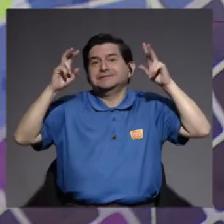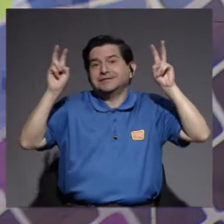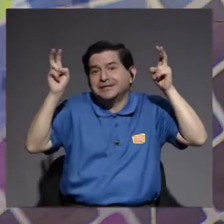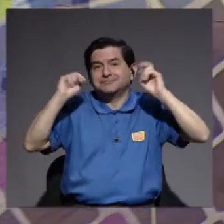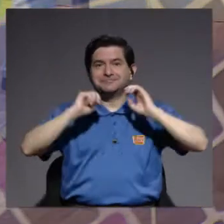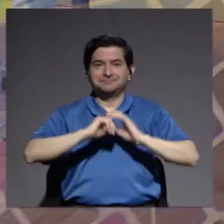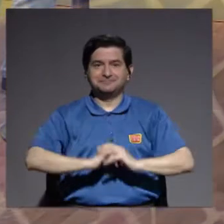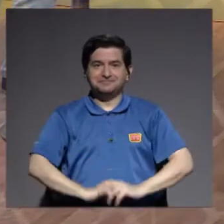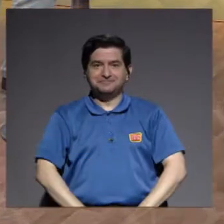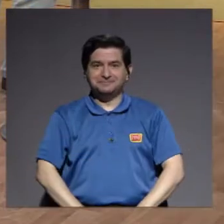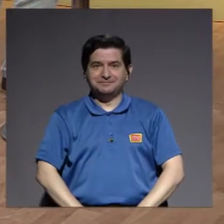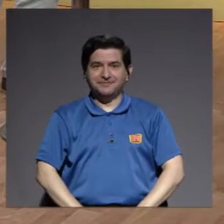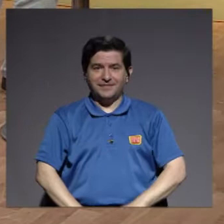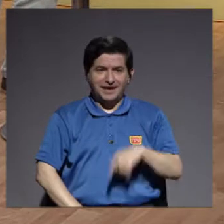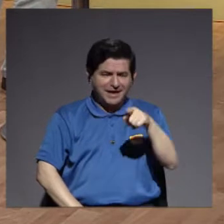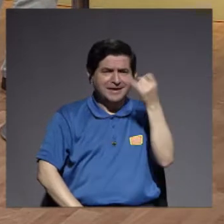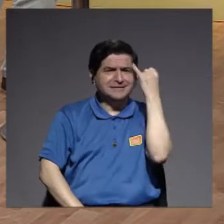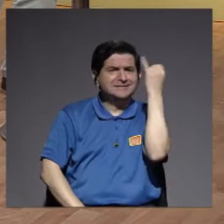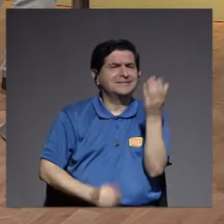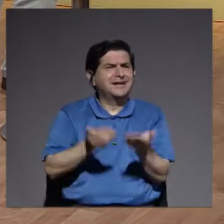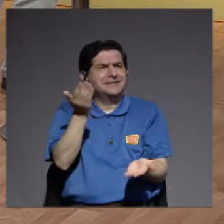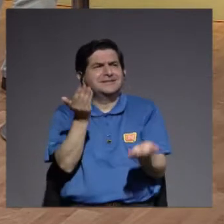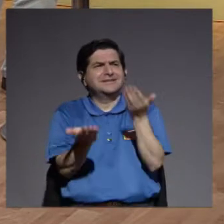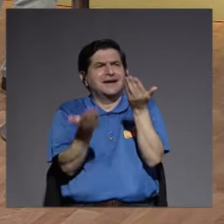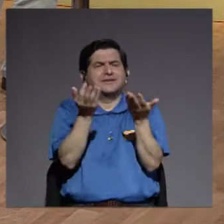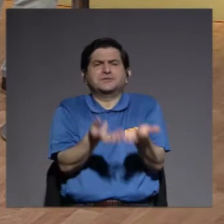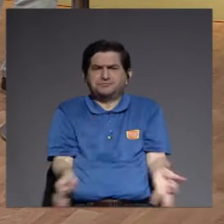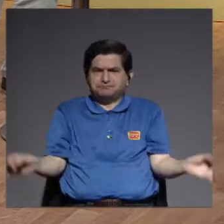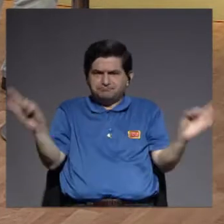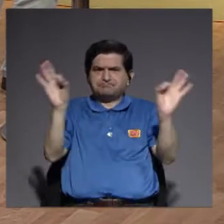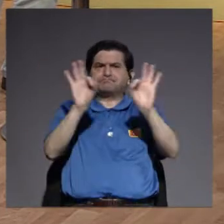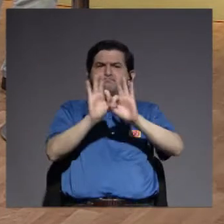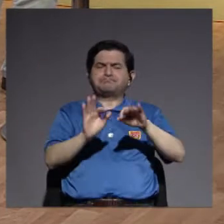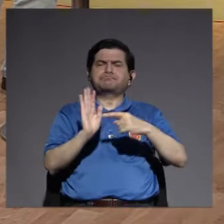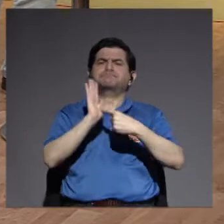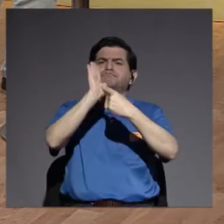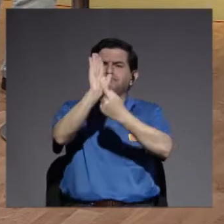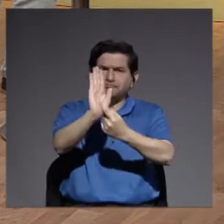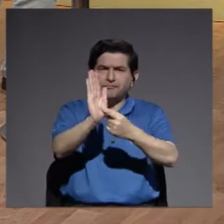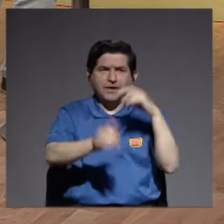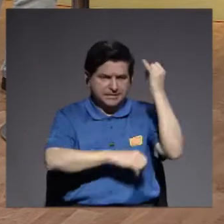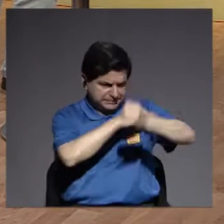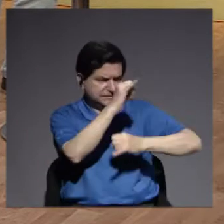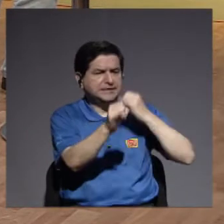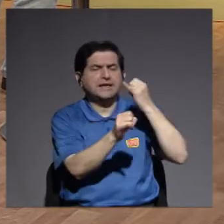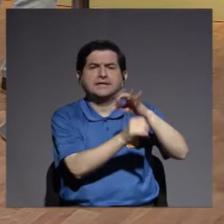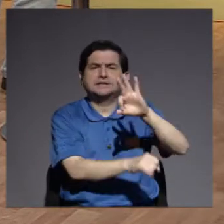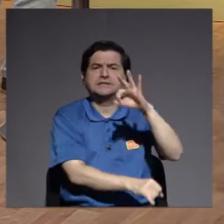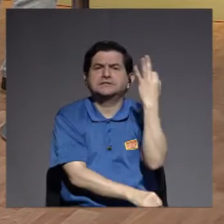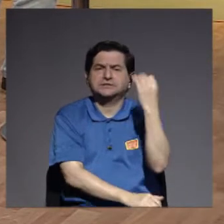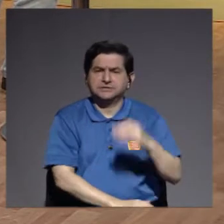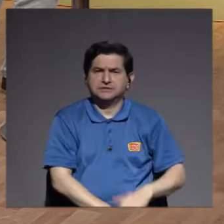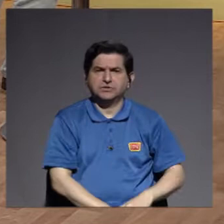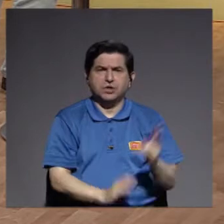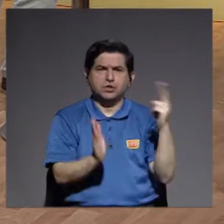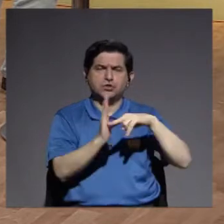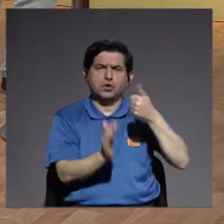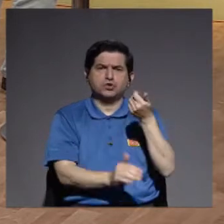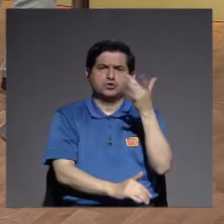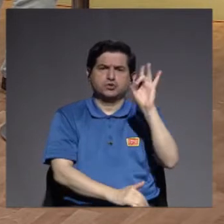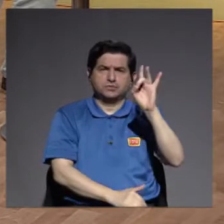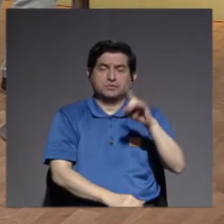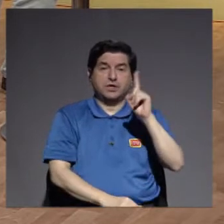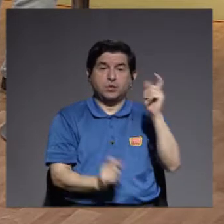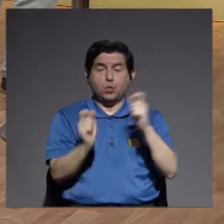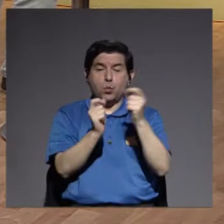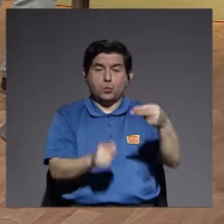En este sentido, tal vez es importante resaltar que a nivel internacional, en el 2018 se alcanza un